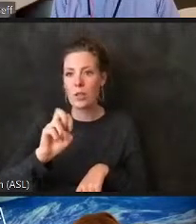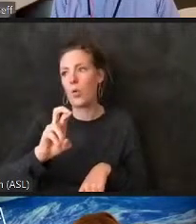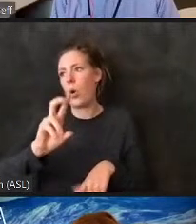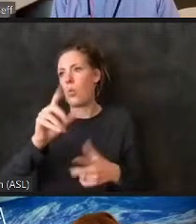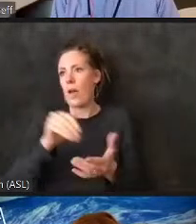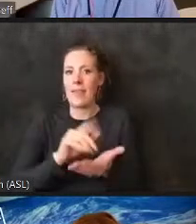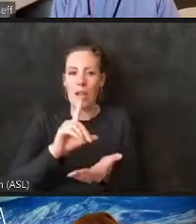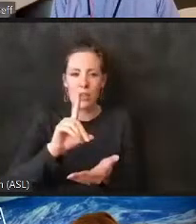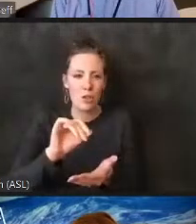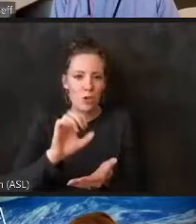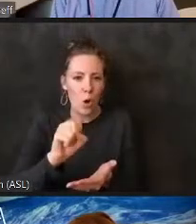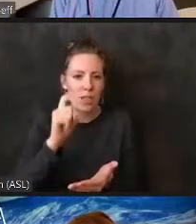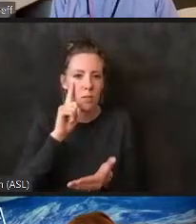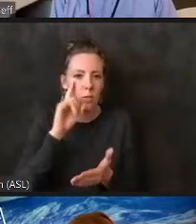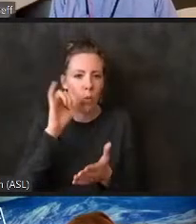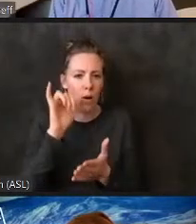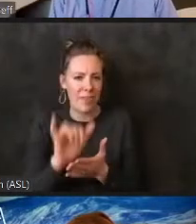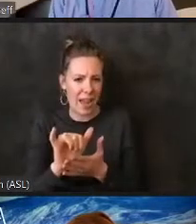dependiendo de la dosis.